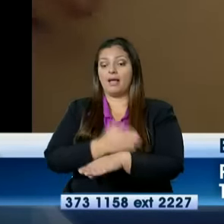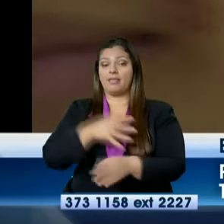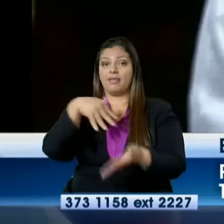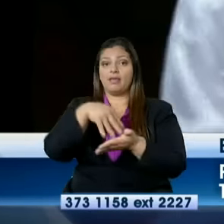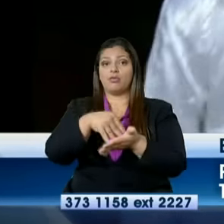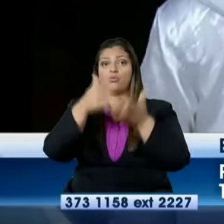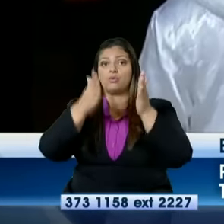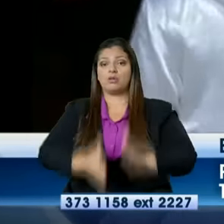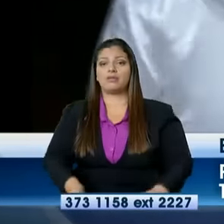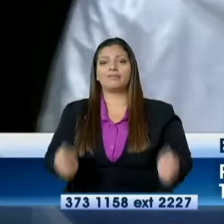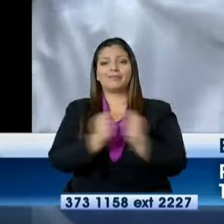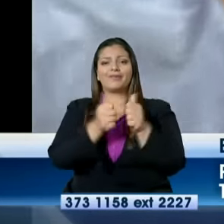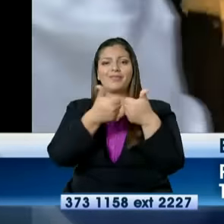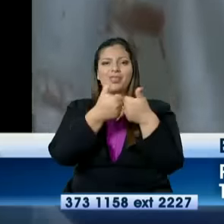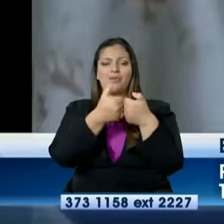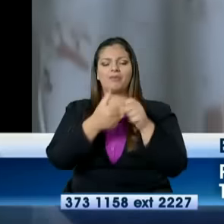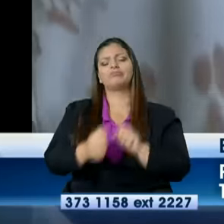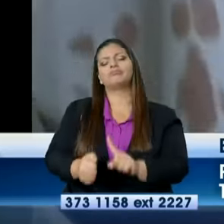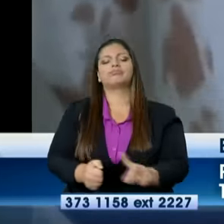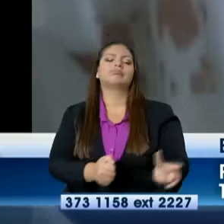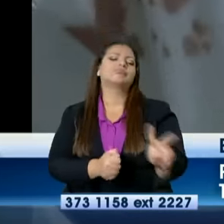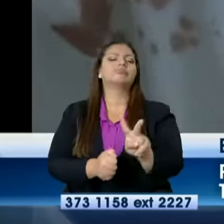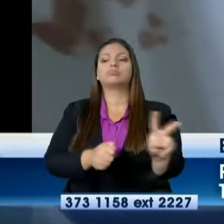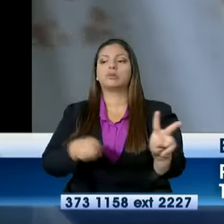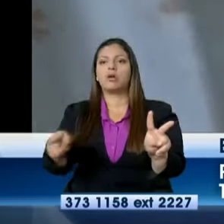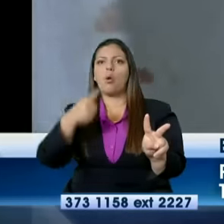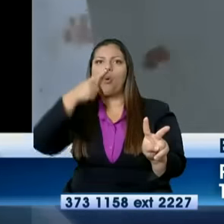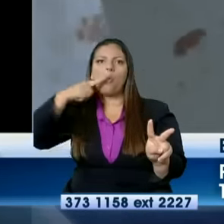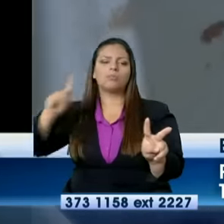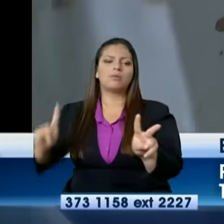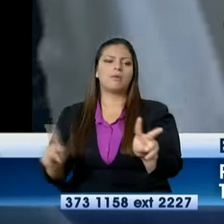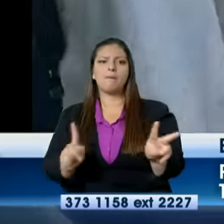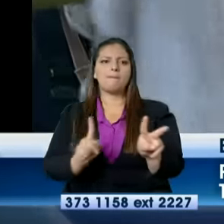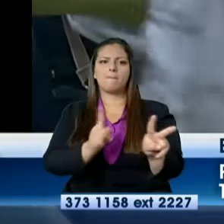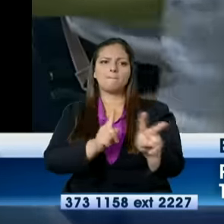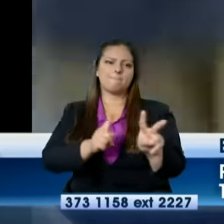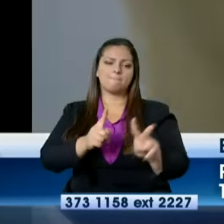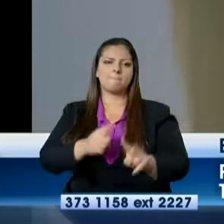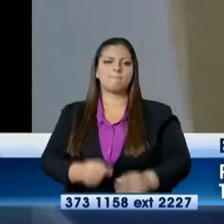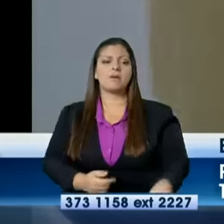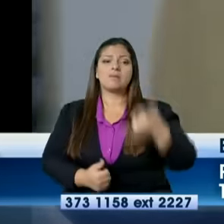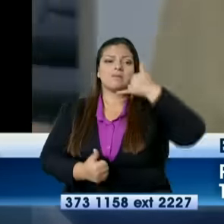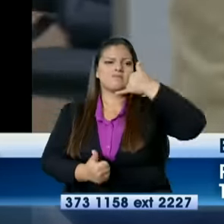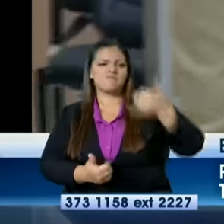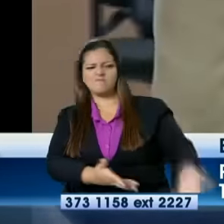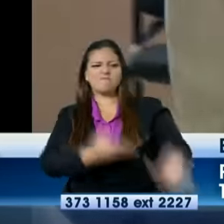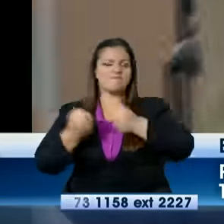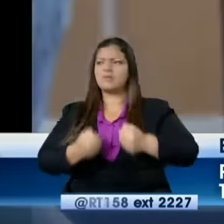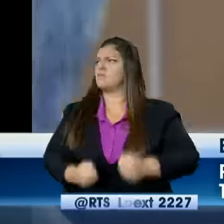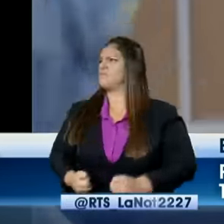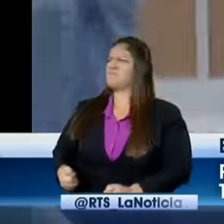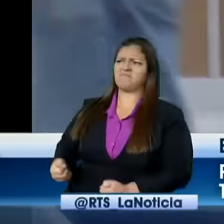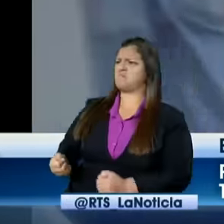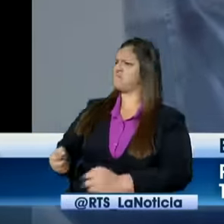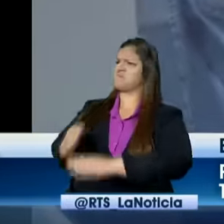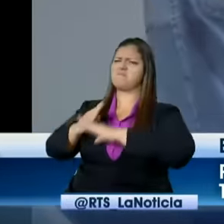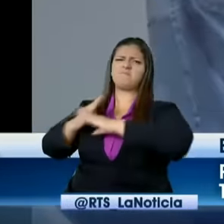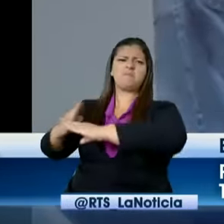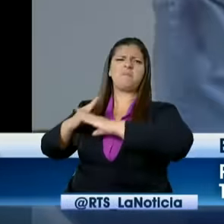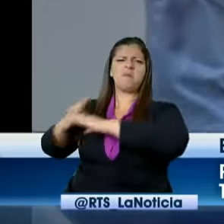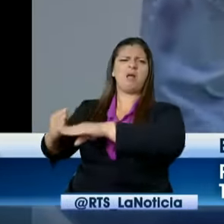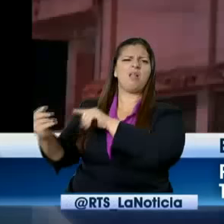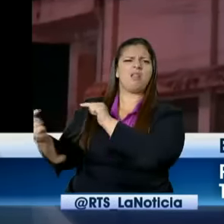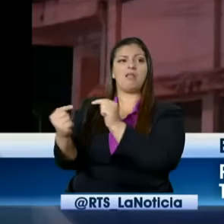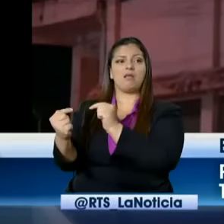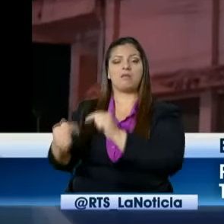de colegio recibió varias puñaladas en distintas partes del cuerpo. El adolescente fue abordado por